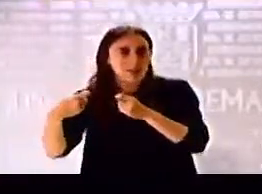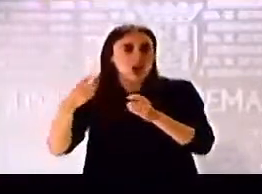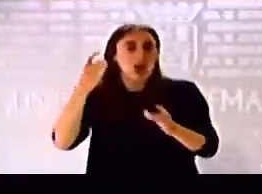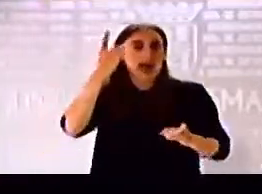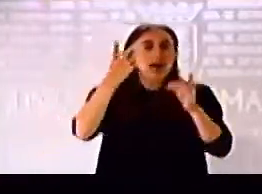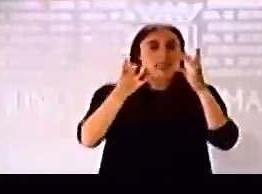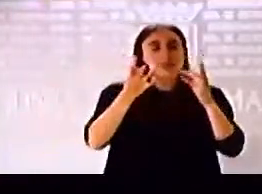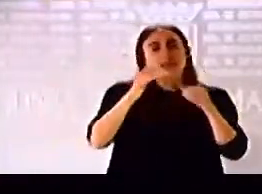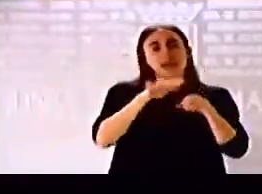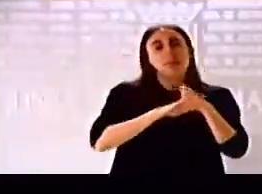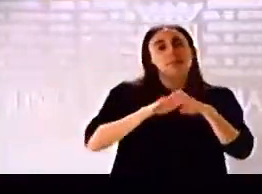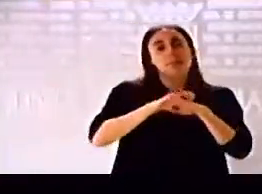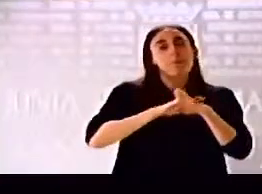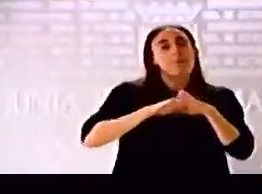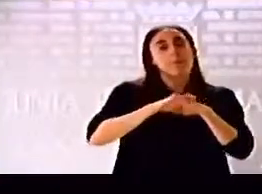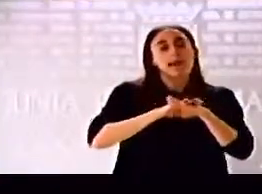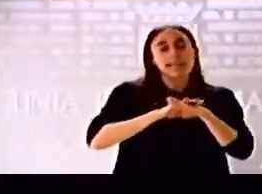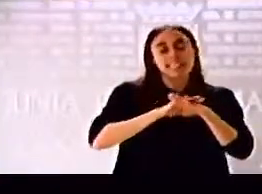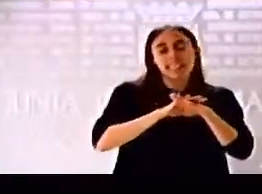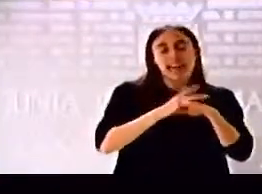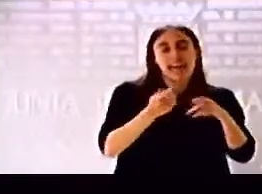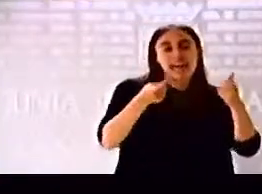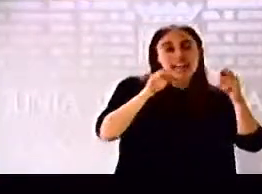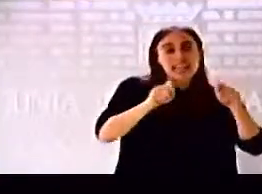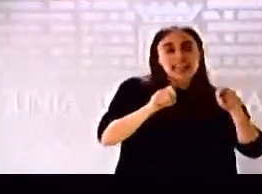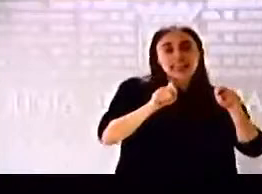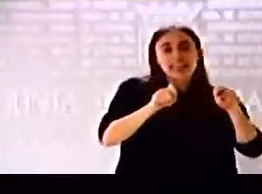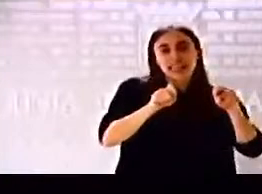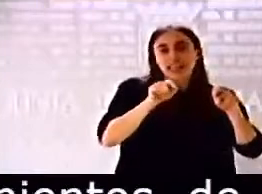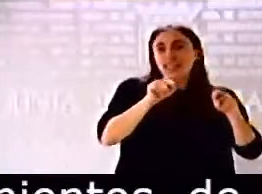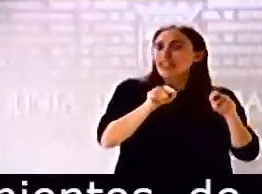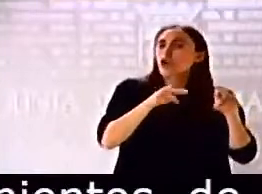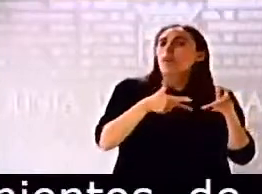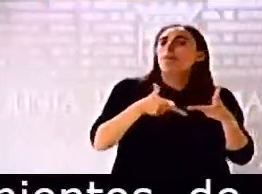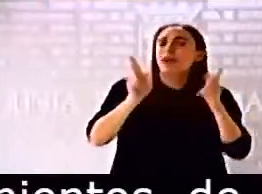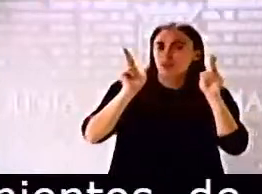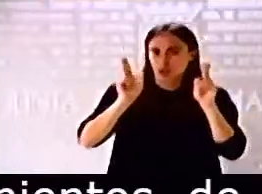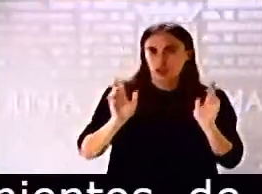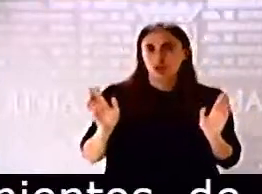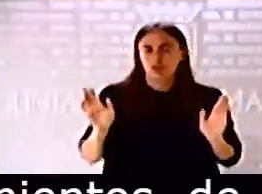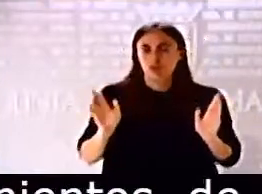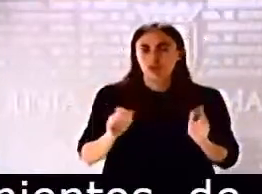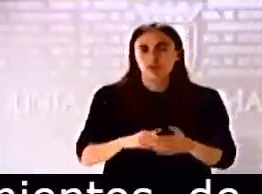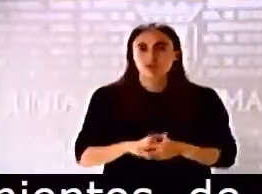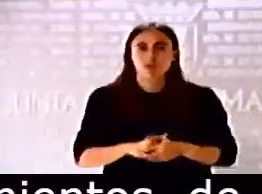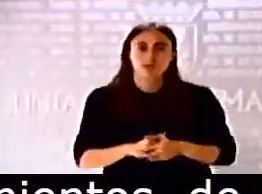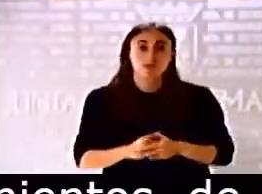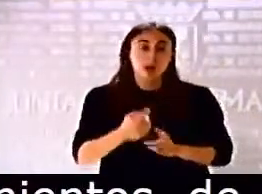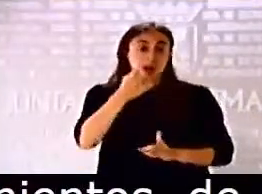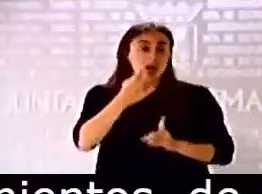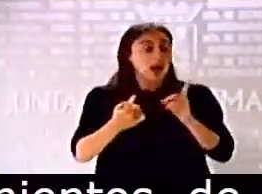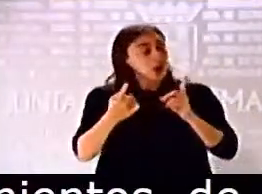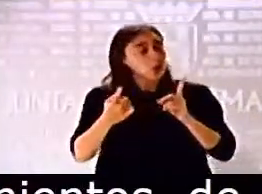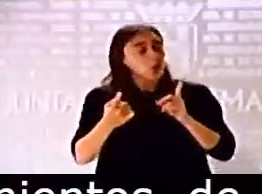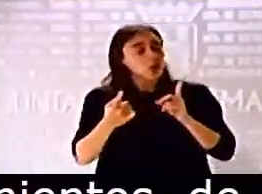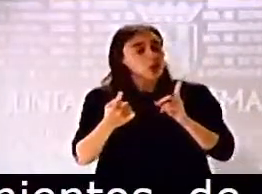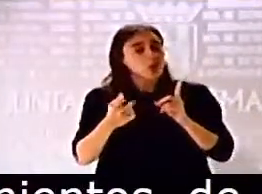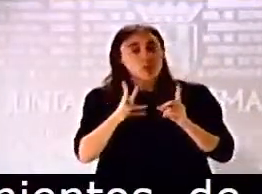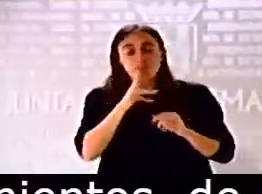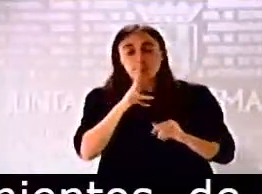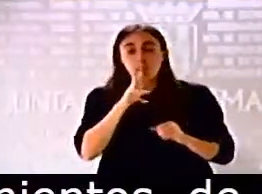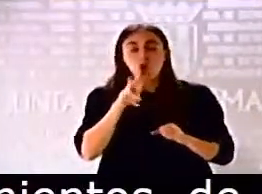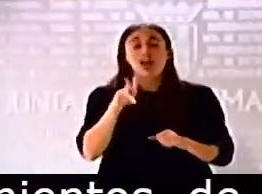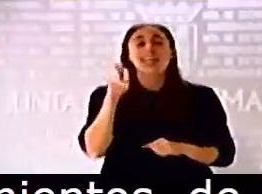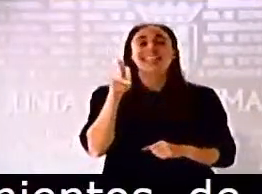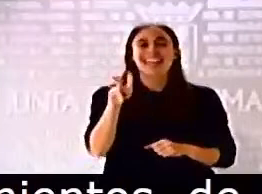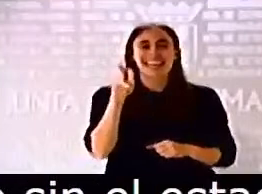que no sean esenciales, todo eso está permitido sin el estado de alarma. Algunos de ellos que afectan a derechos